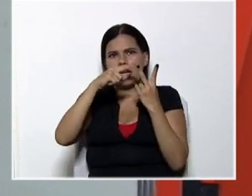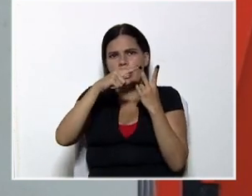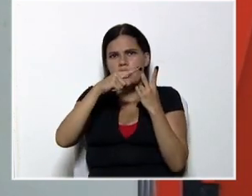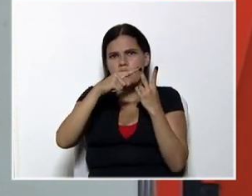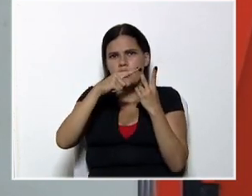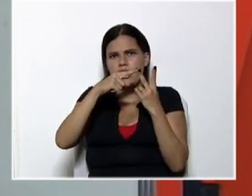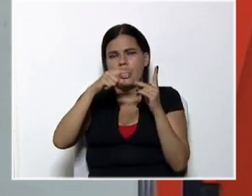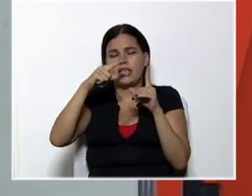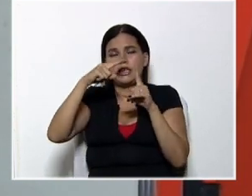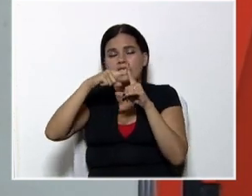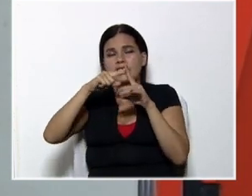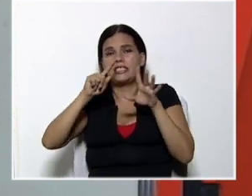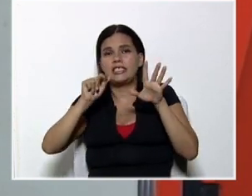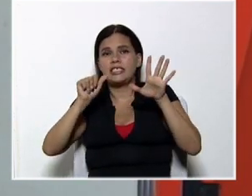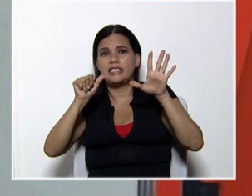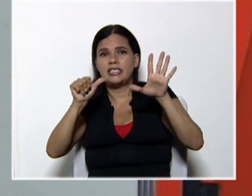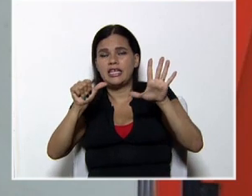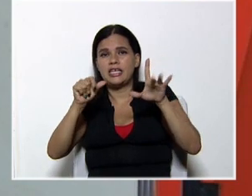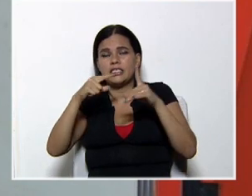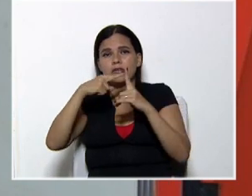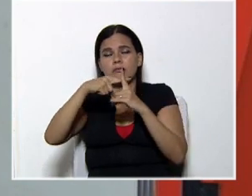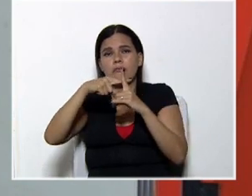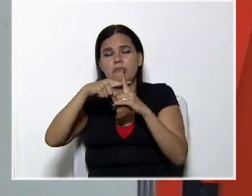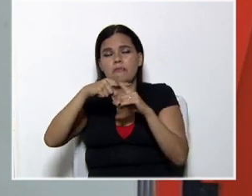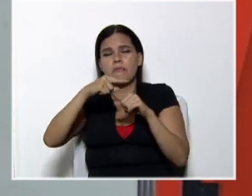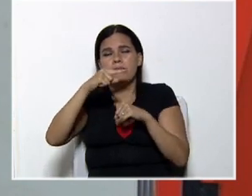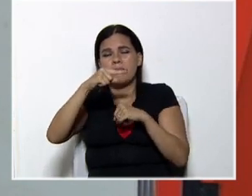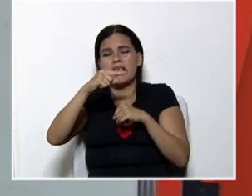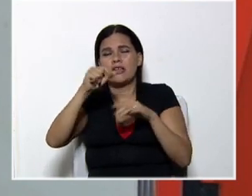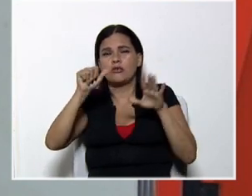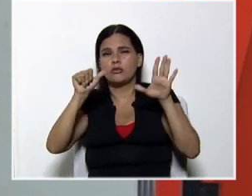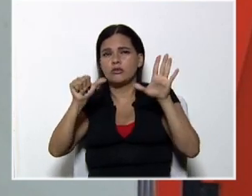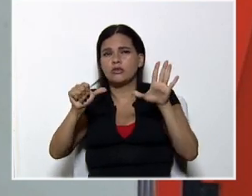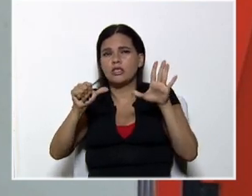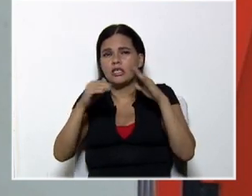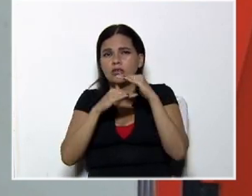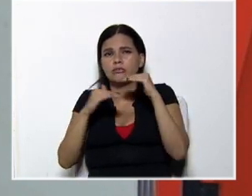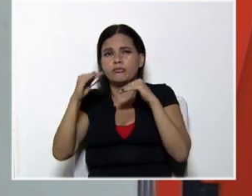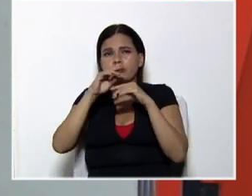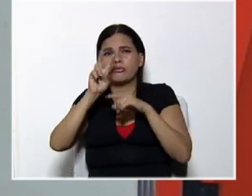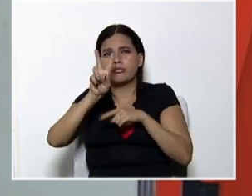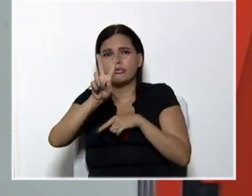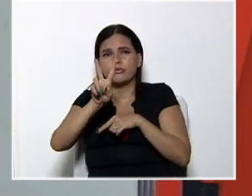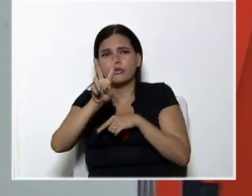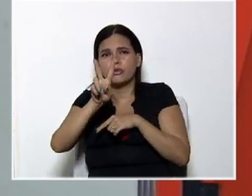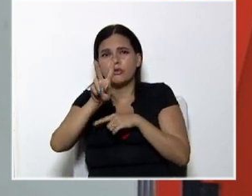6 al cuadrado menos 4 por 1